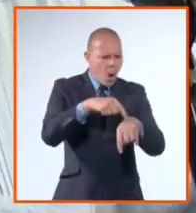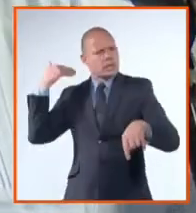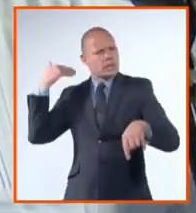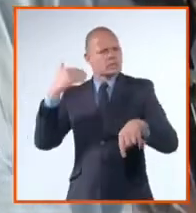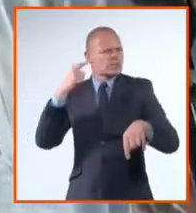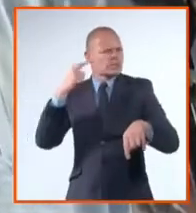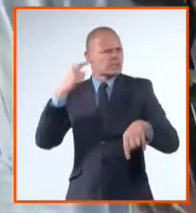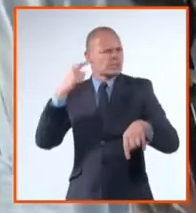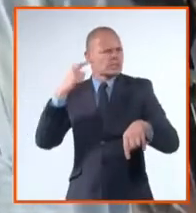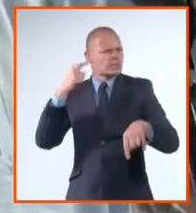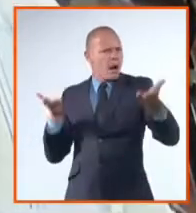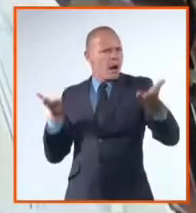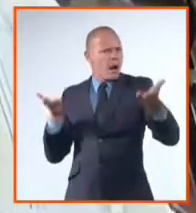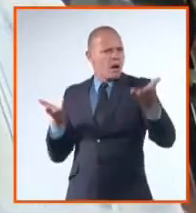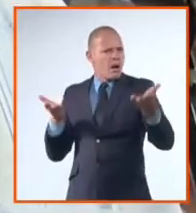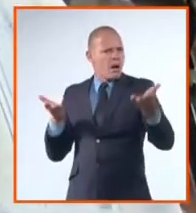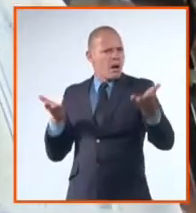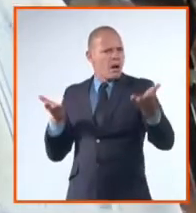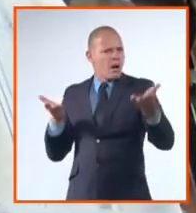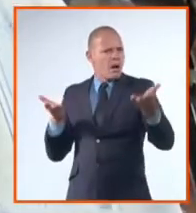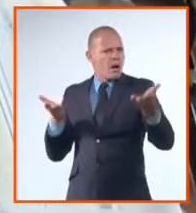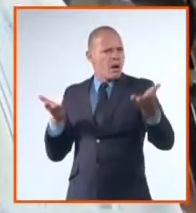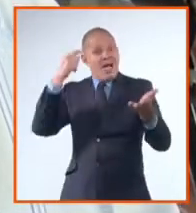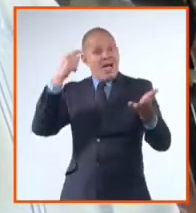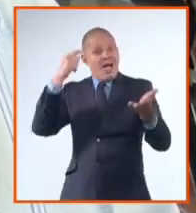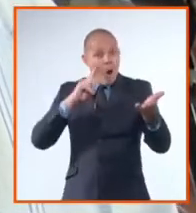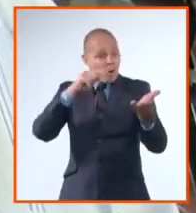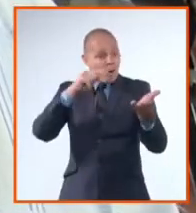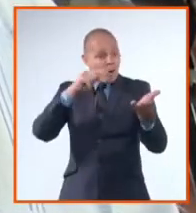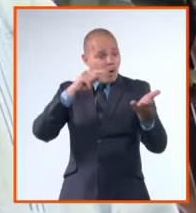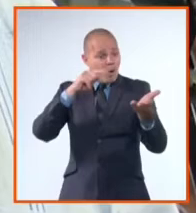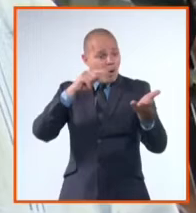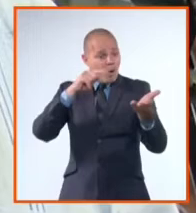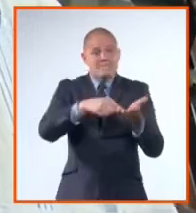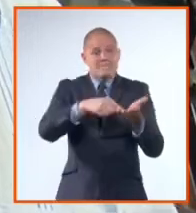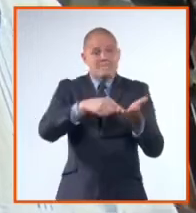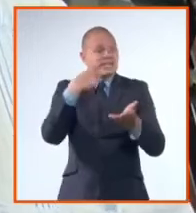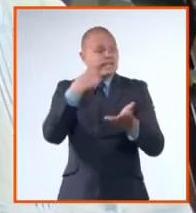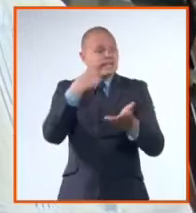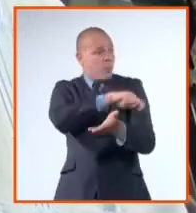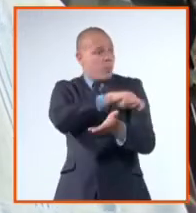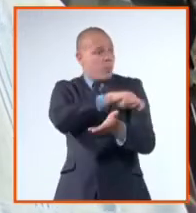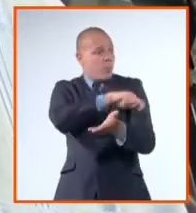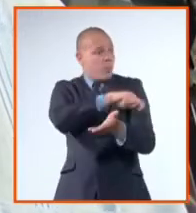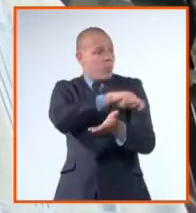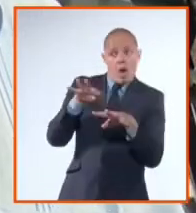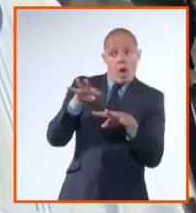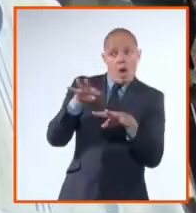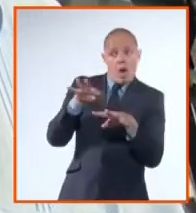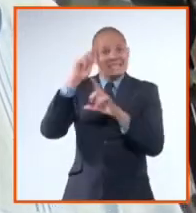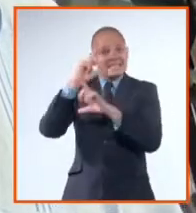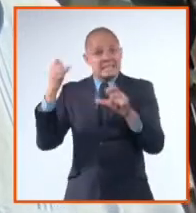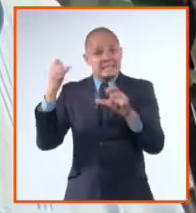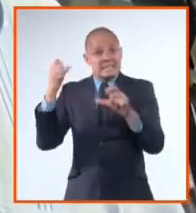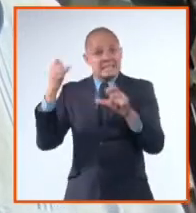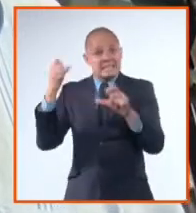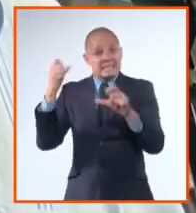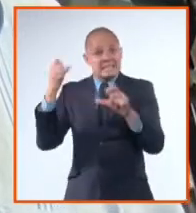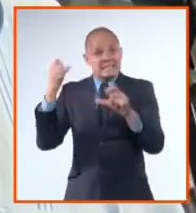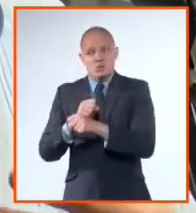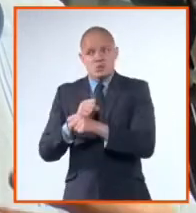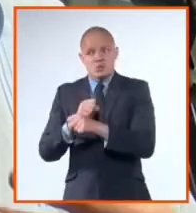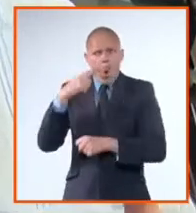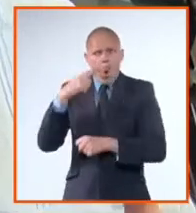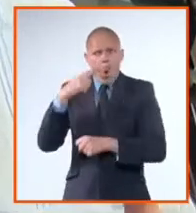cubana ha brillado a los ojos de todo nuestro pueblo. Y creo que eso tiene un impacto